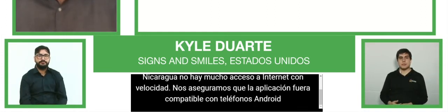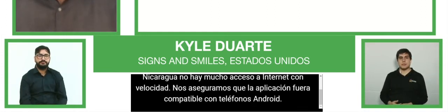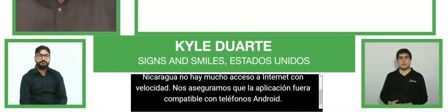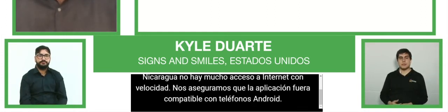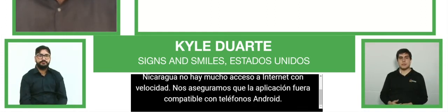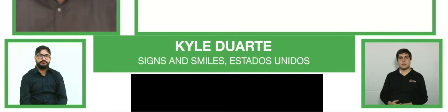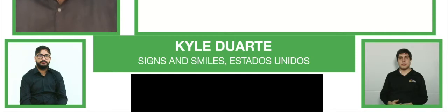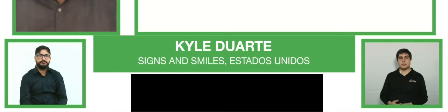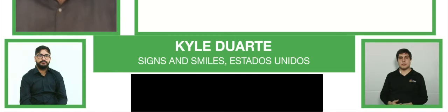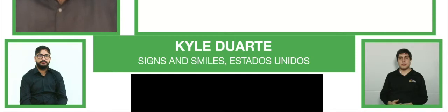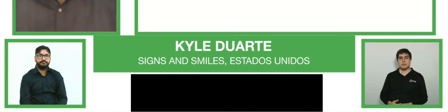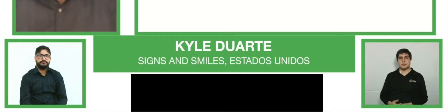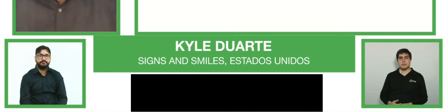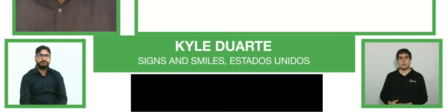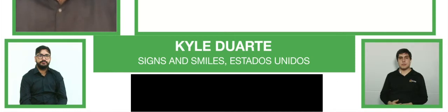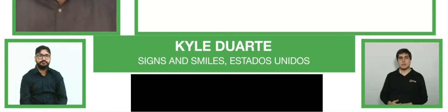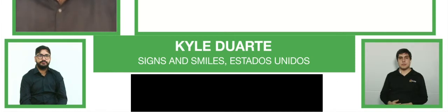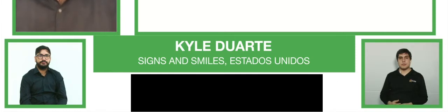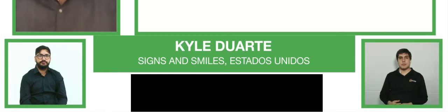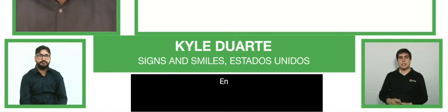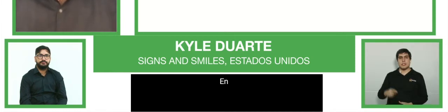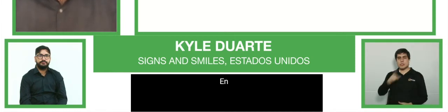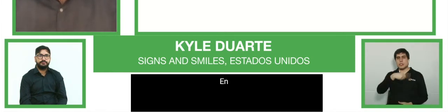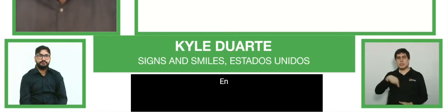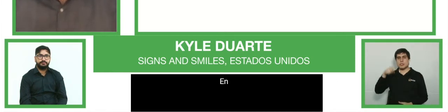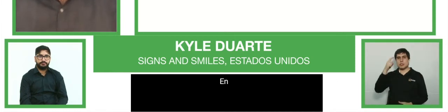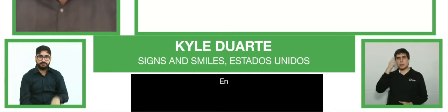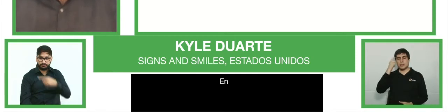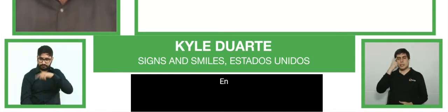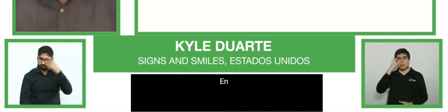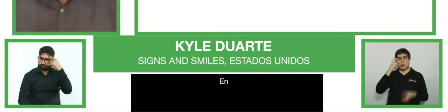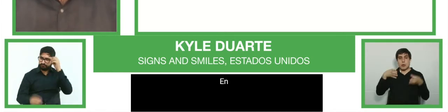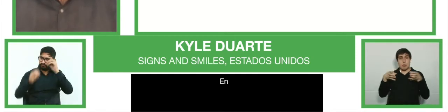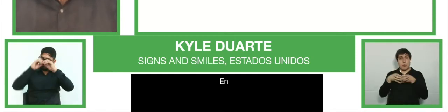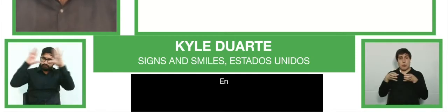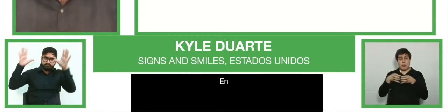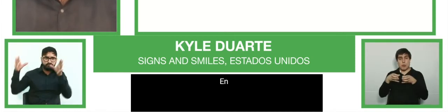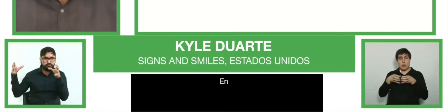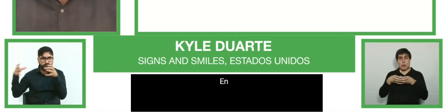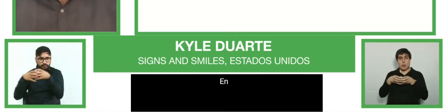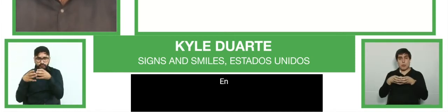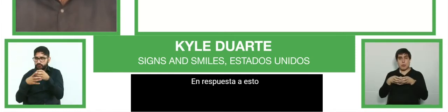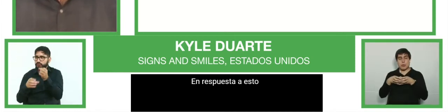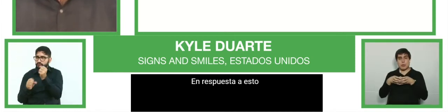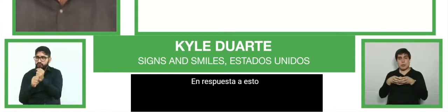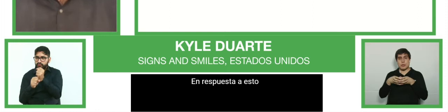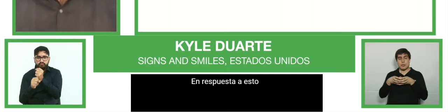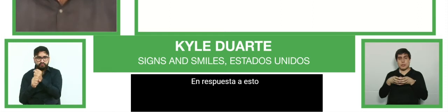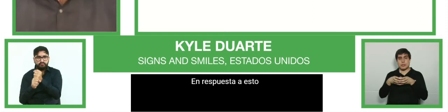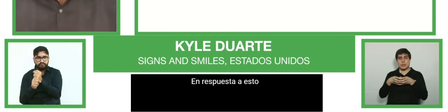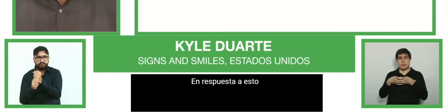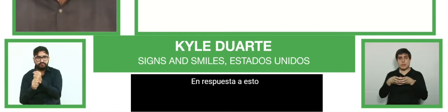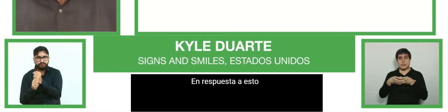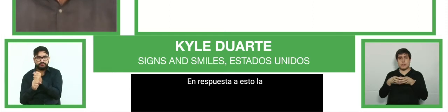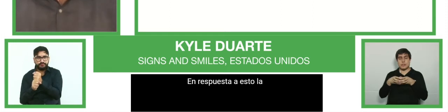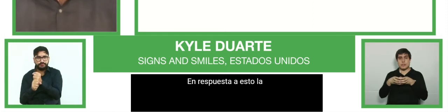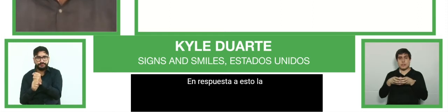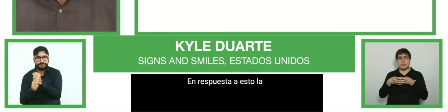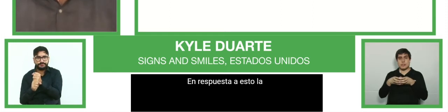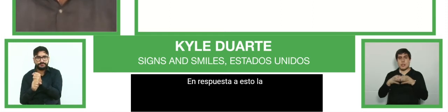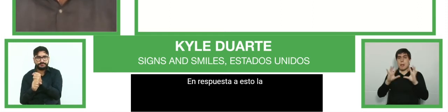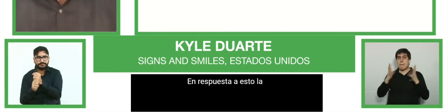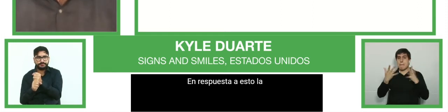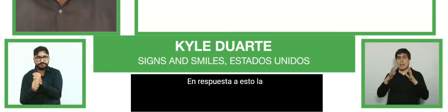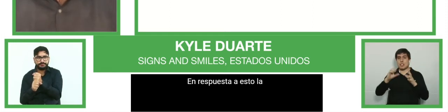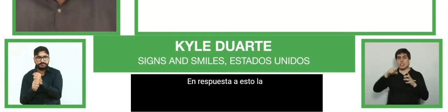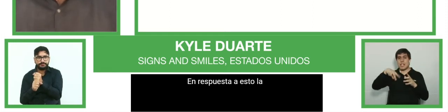Y entonces, en respuesta a esto, la organización Manos Andinas, que quizás